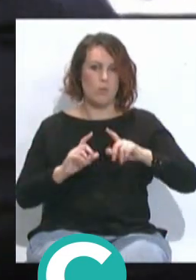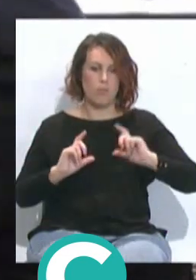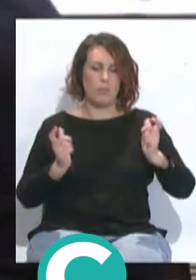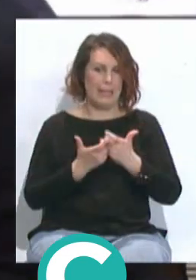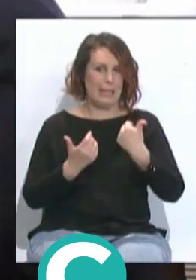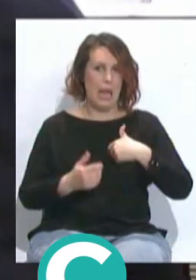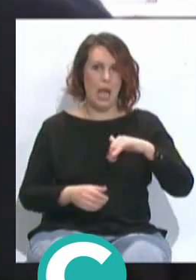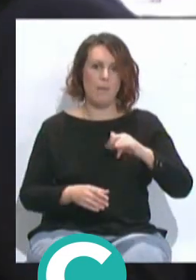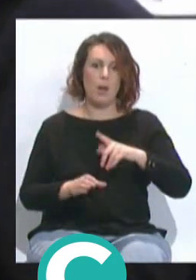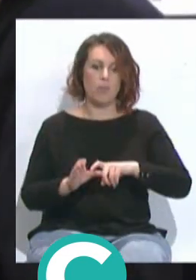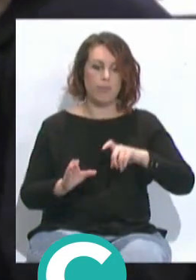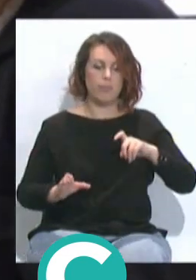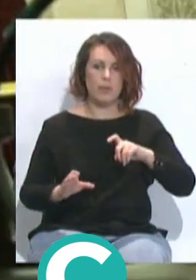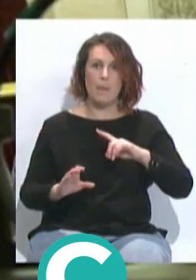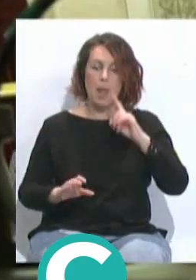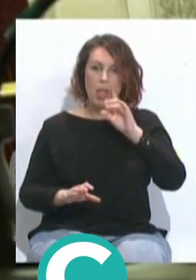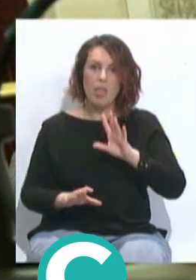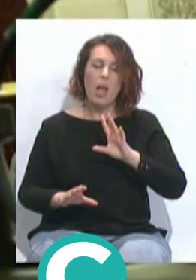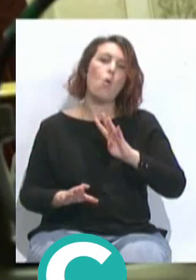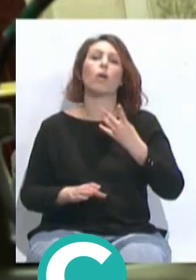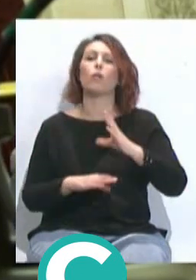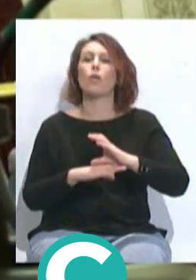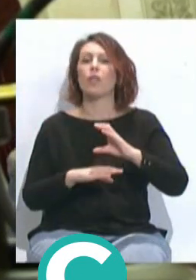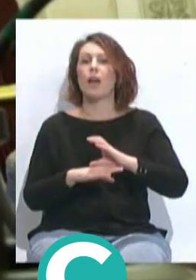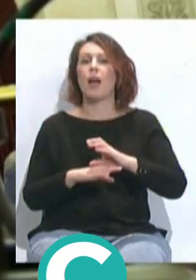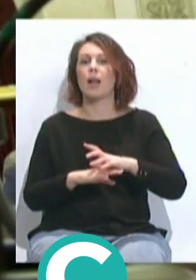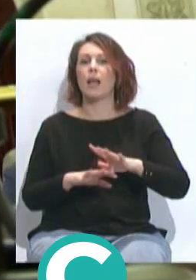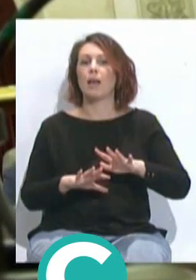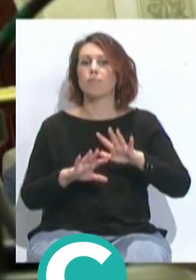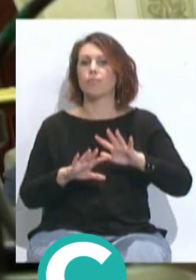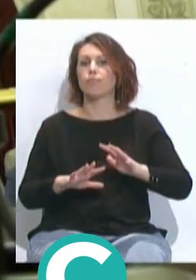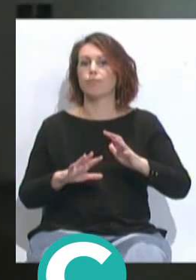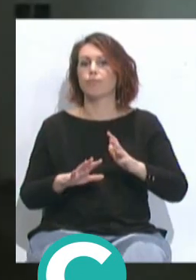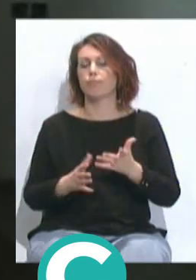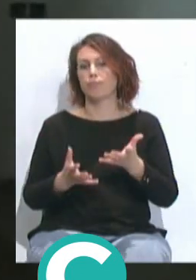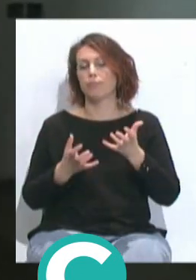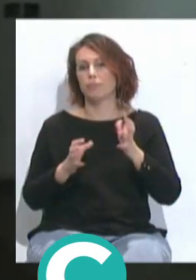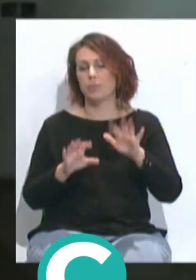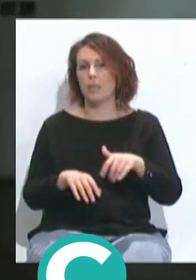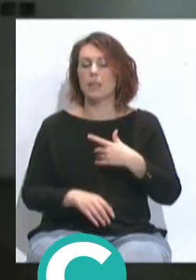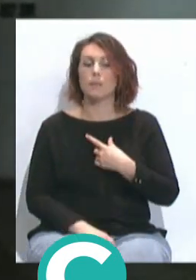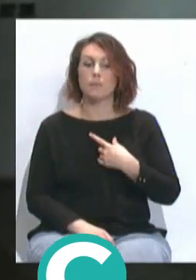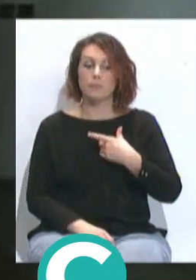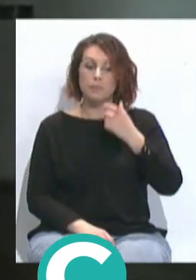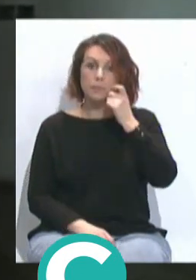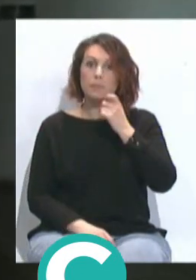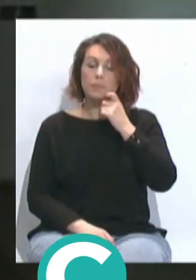que se han desmarcado en un primer momento los cuatro concejales de ganar Cádiz Para el primer edil los presupuestos han supuesto un